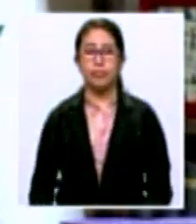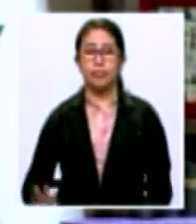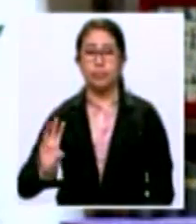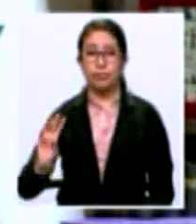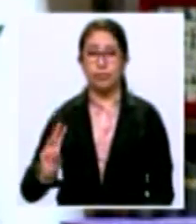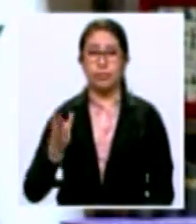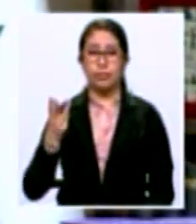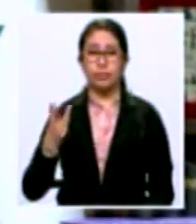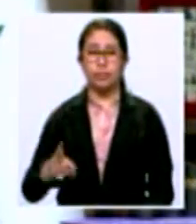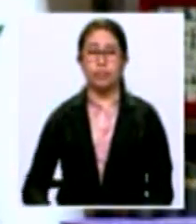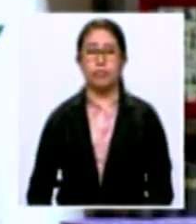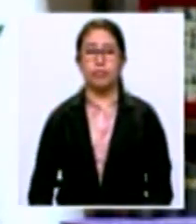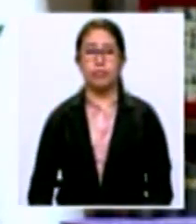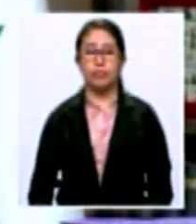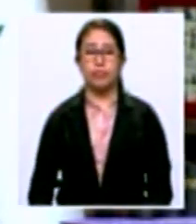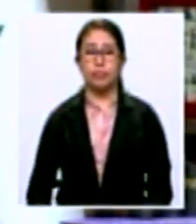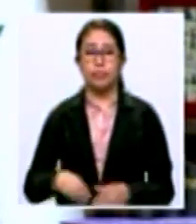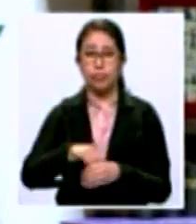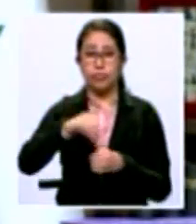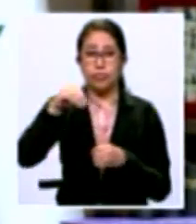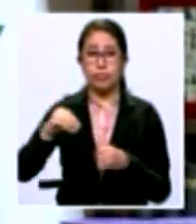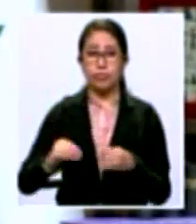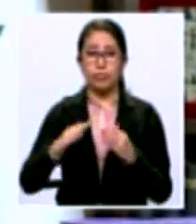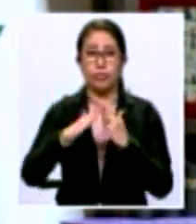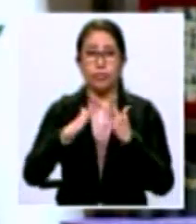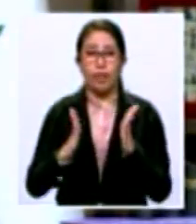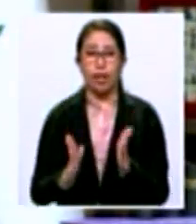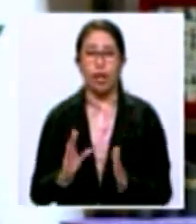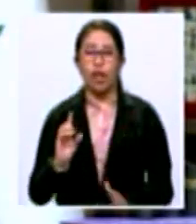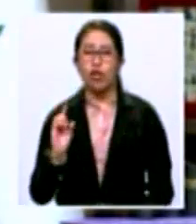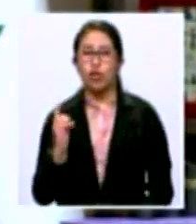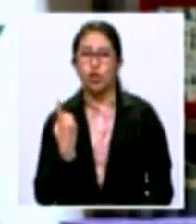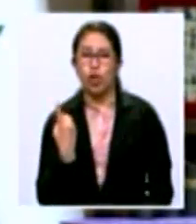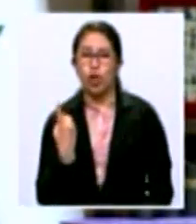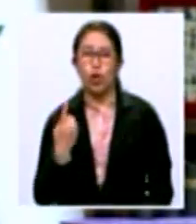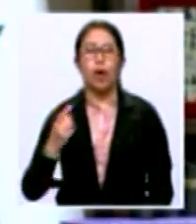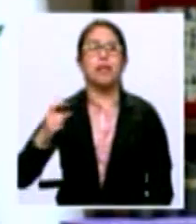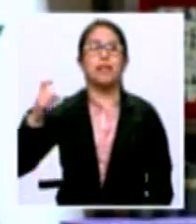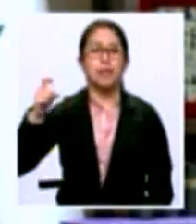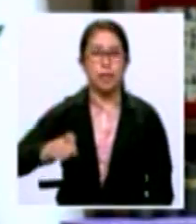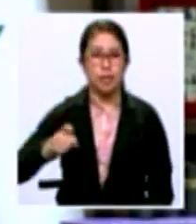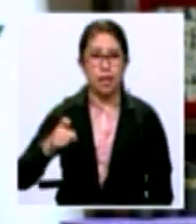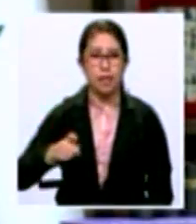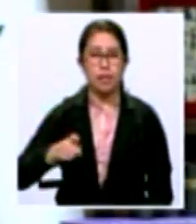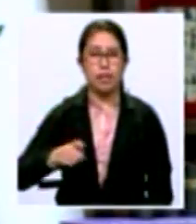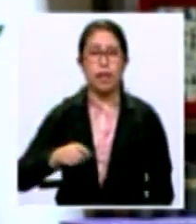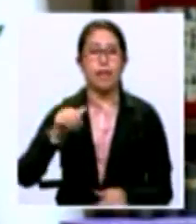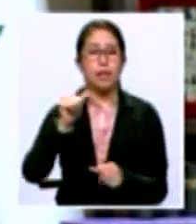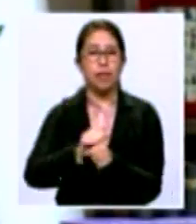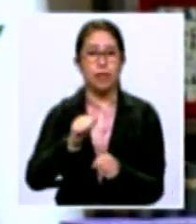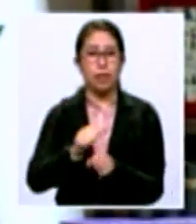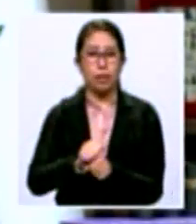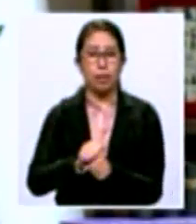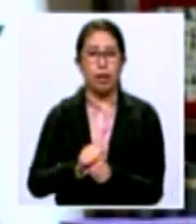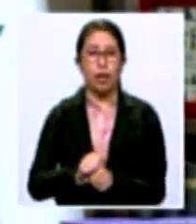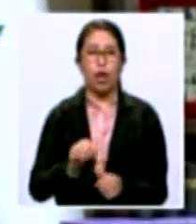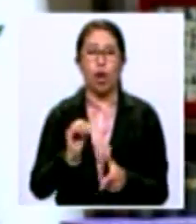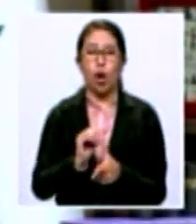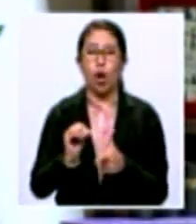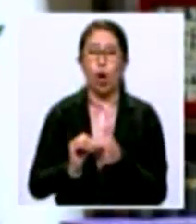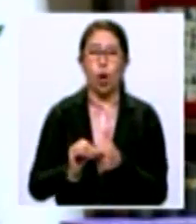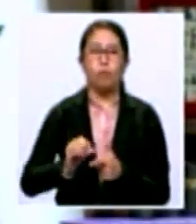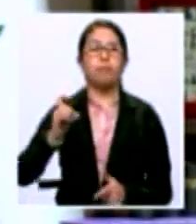en sexto lugar, salir de casa solo si se tiene permiso para trabajar o por motivos